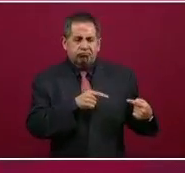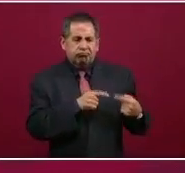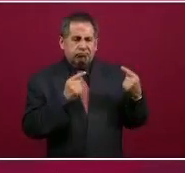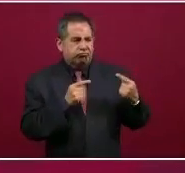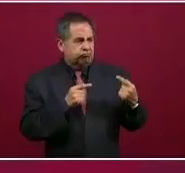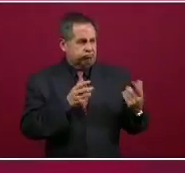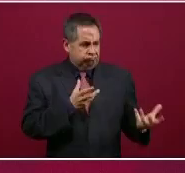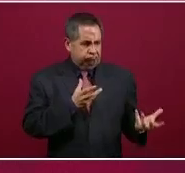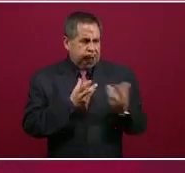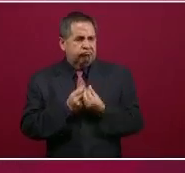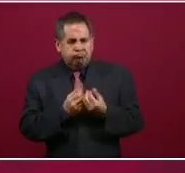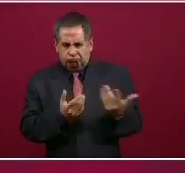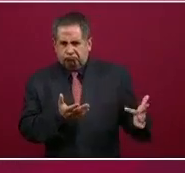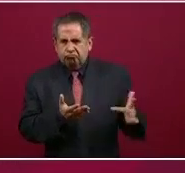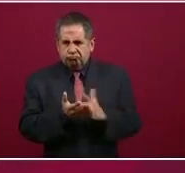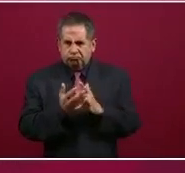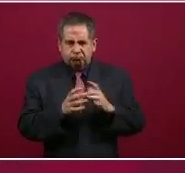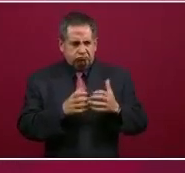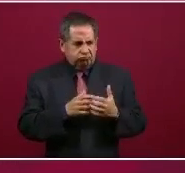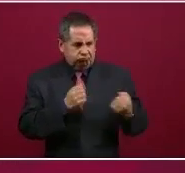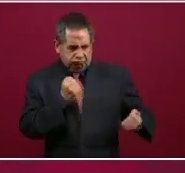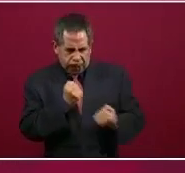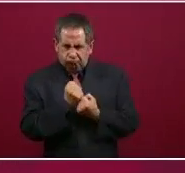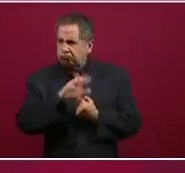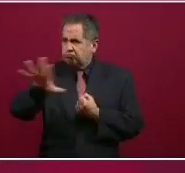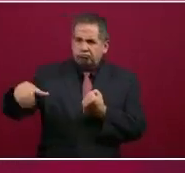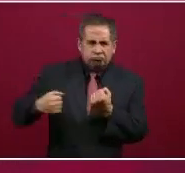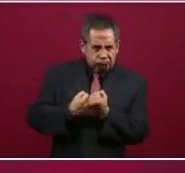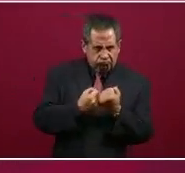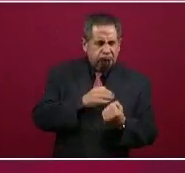un amplio apoyo, un amplio respaldo,